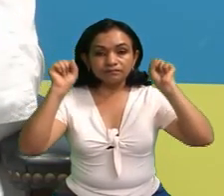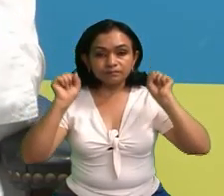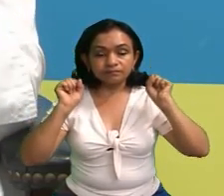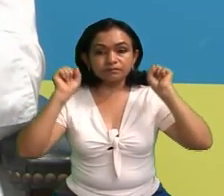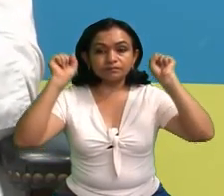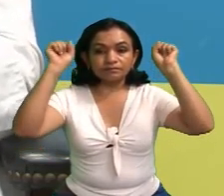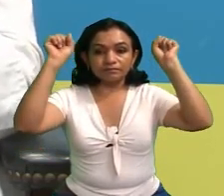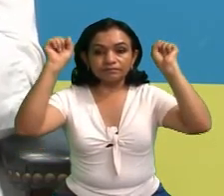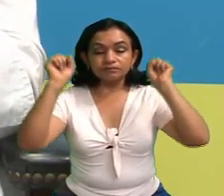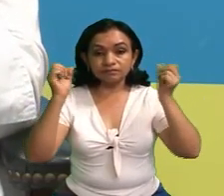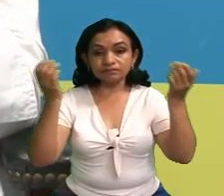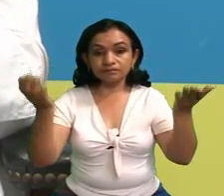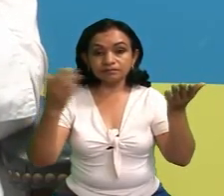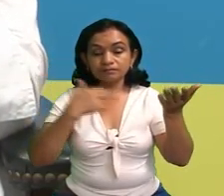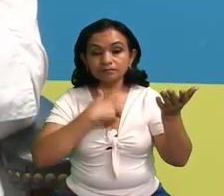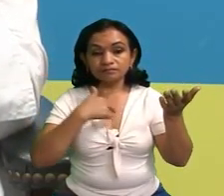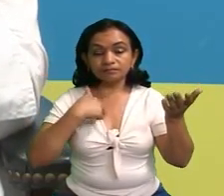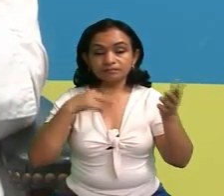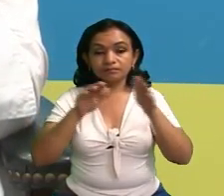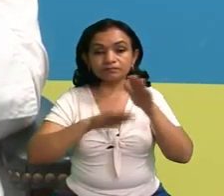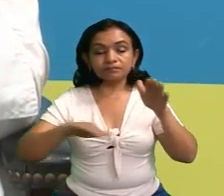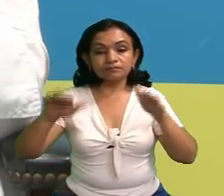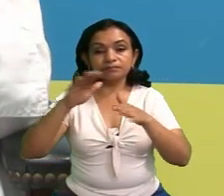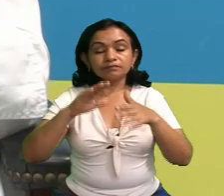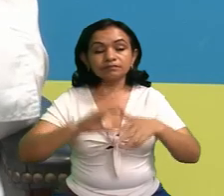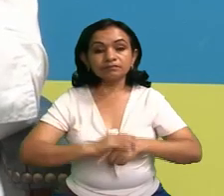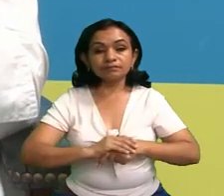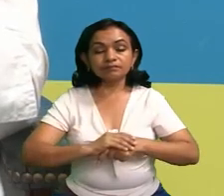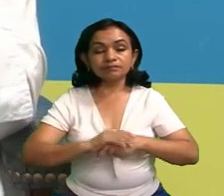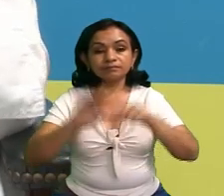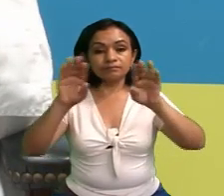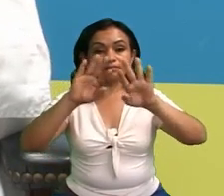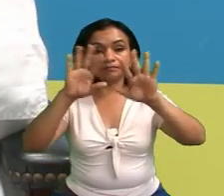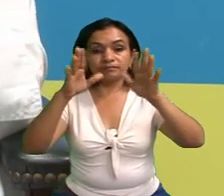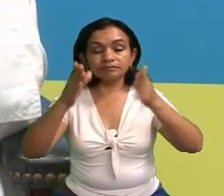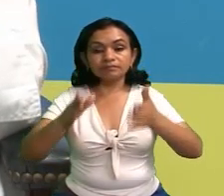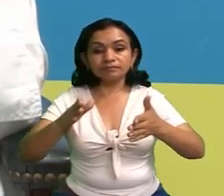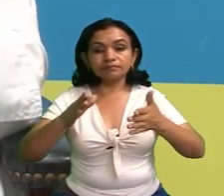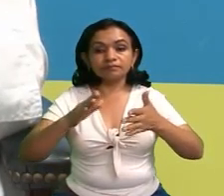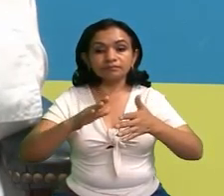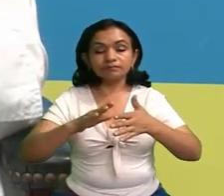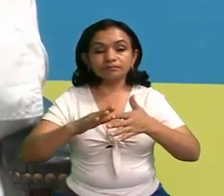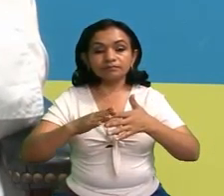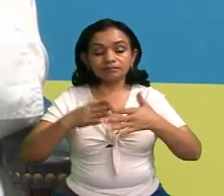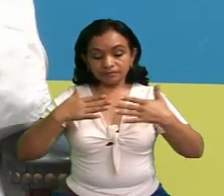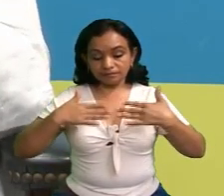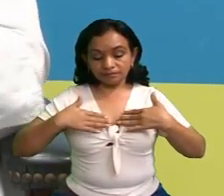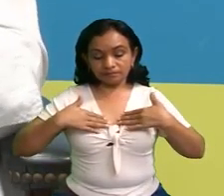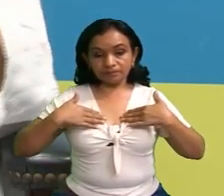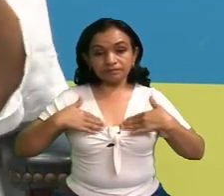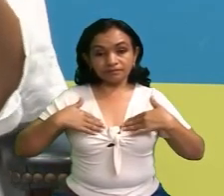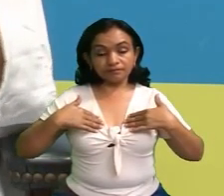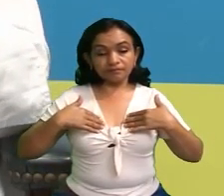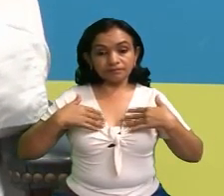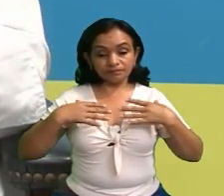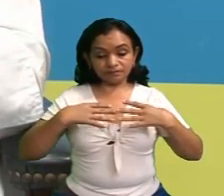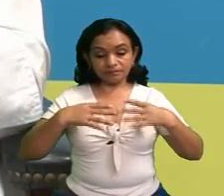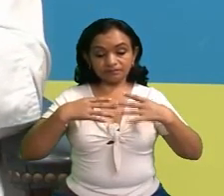de masa muscular o que querían sacar más masa muscular. En las mujeres, en el área de las mamas, es muy frecuente. En